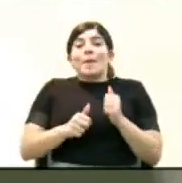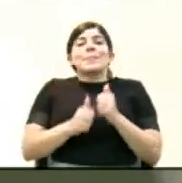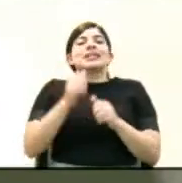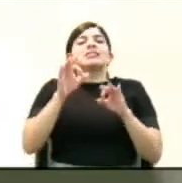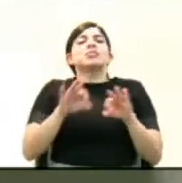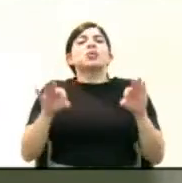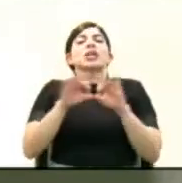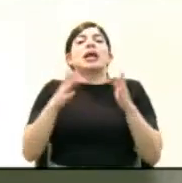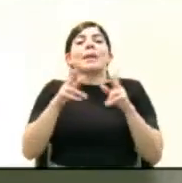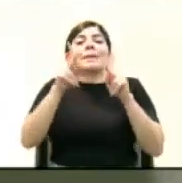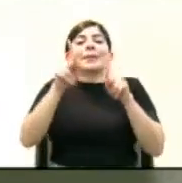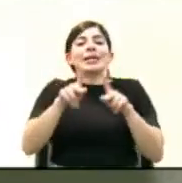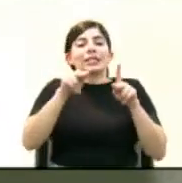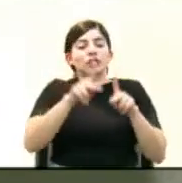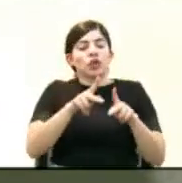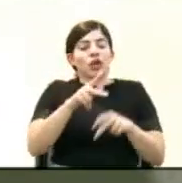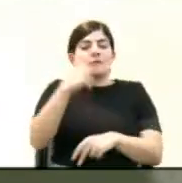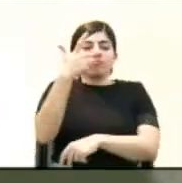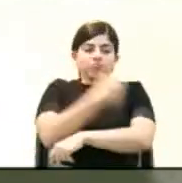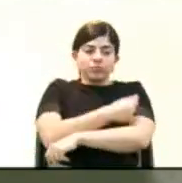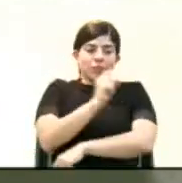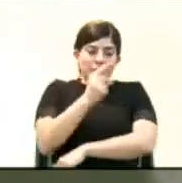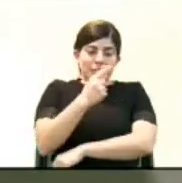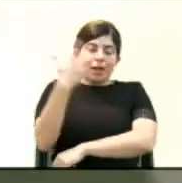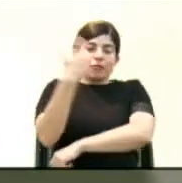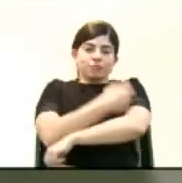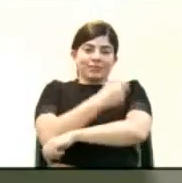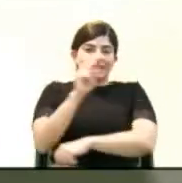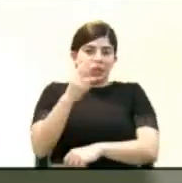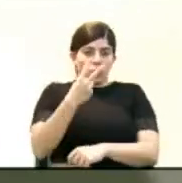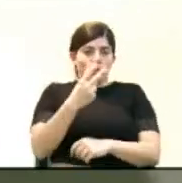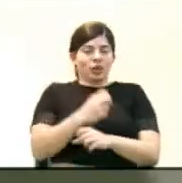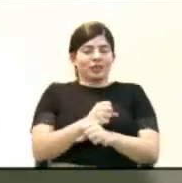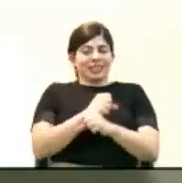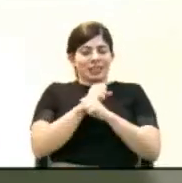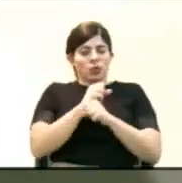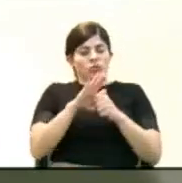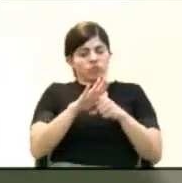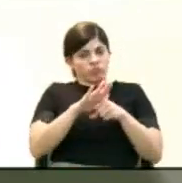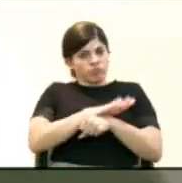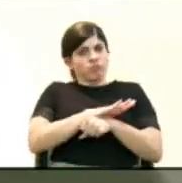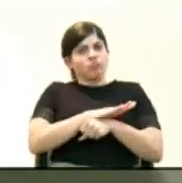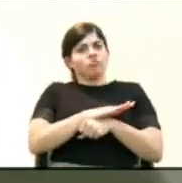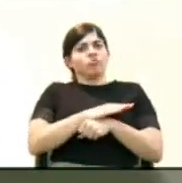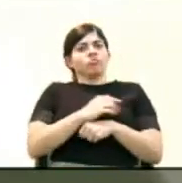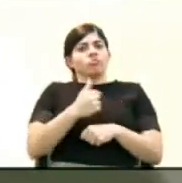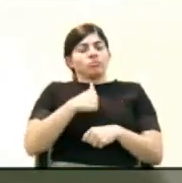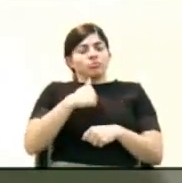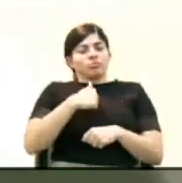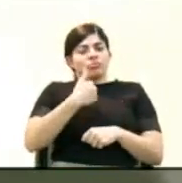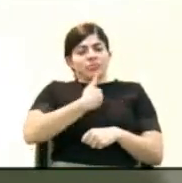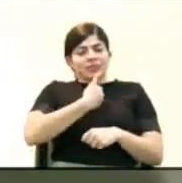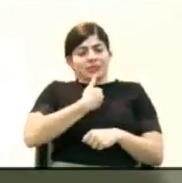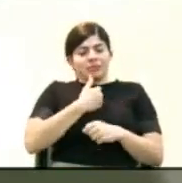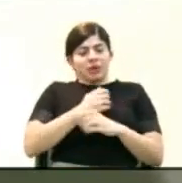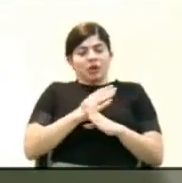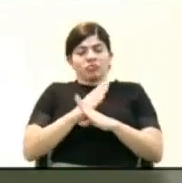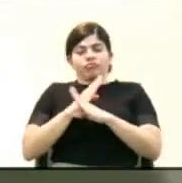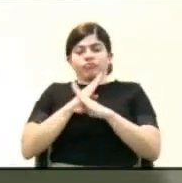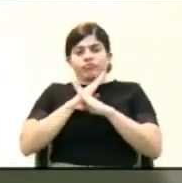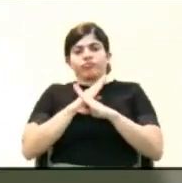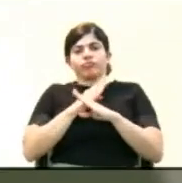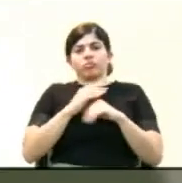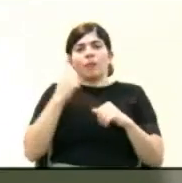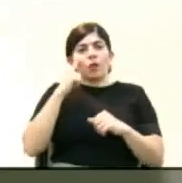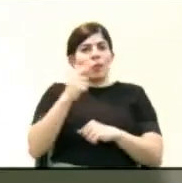es que la gente se concentre en la primera y segunda dosis, en completar esquemas, en acudir y ampliar esa cobertura de